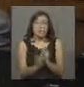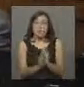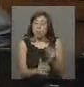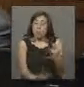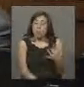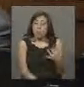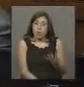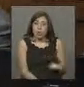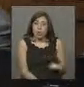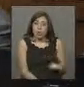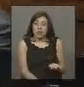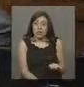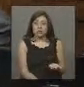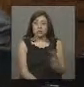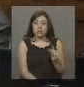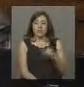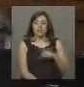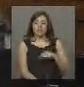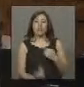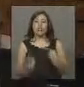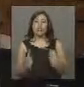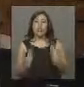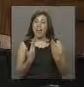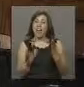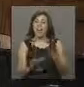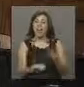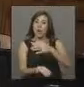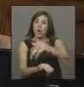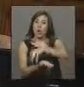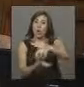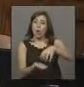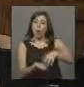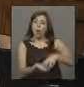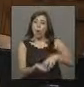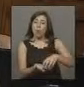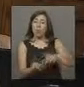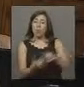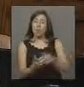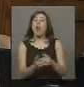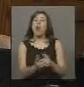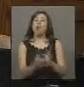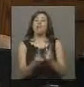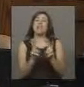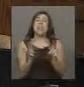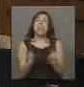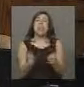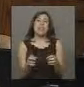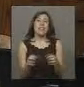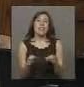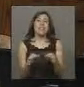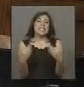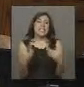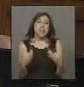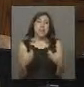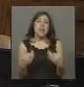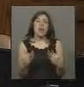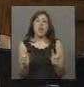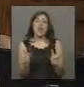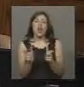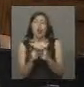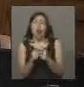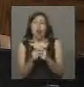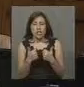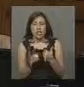en su momento, estábamos entregando a las comunas un bus completo en materia de seguridad, con consejos,